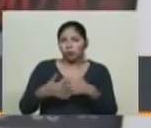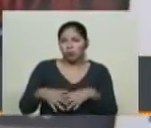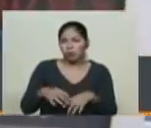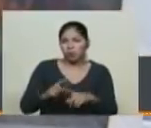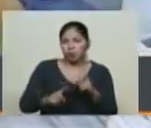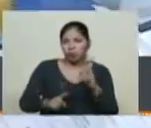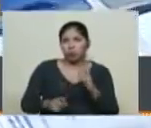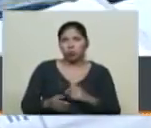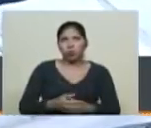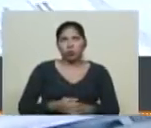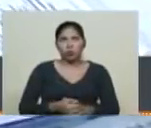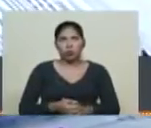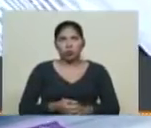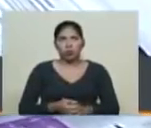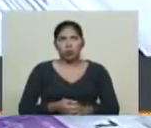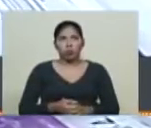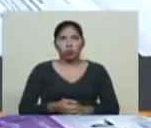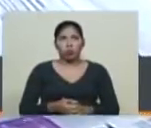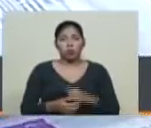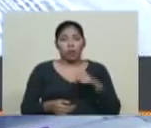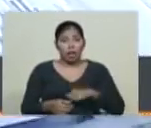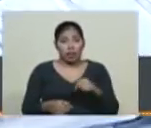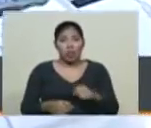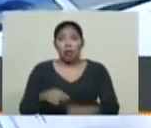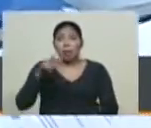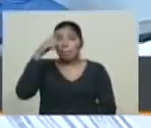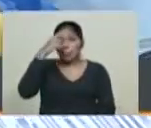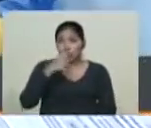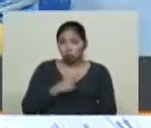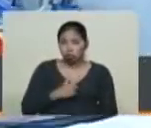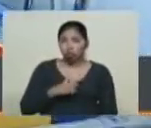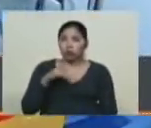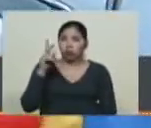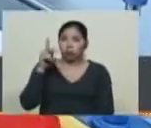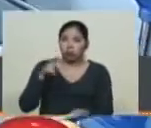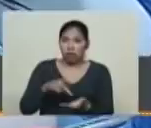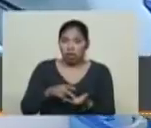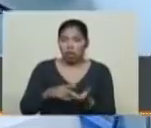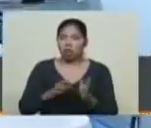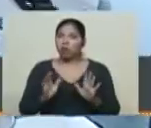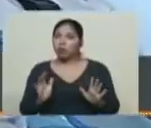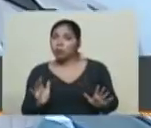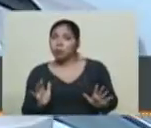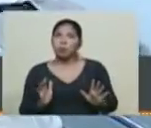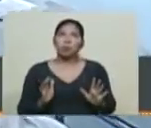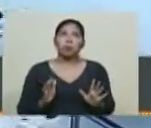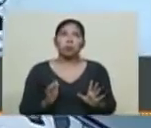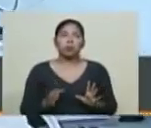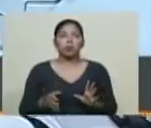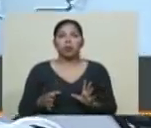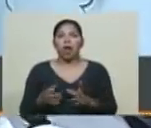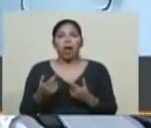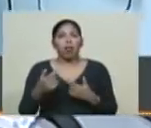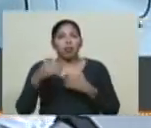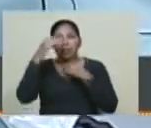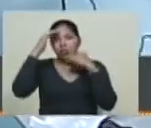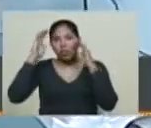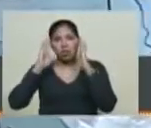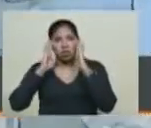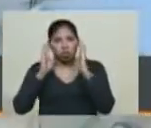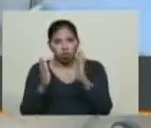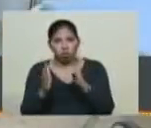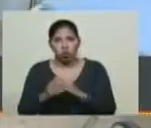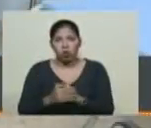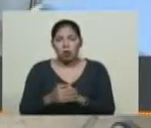tenemos desfibrilador. Aquí el paciente llega, lo atendemos y lo derivamos, ya sea si necesita